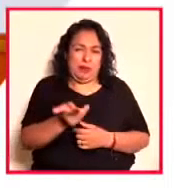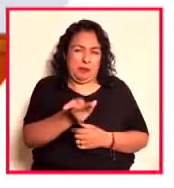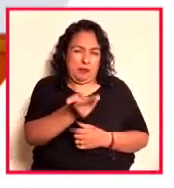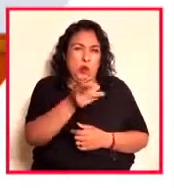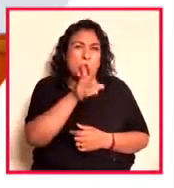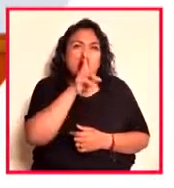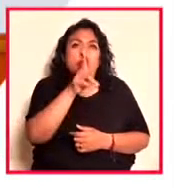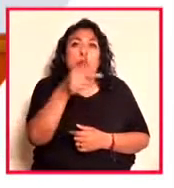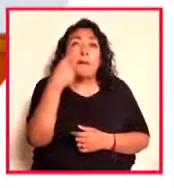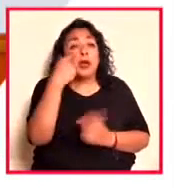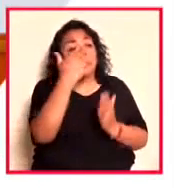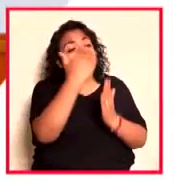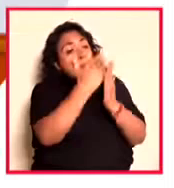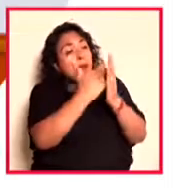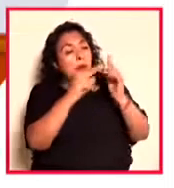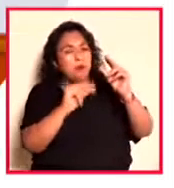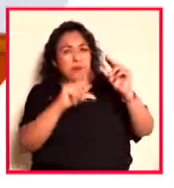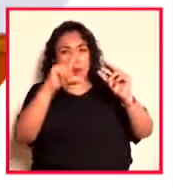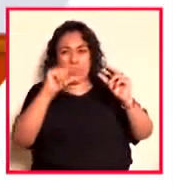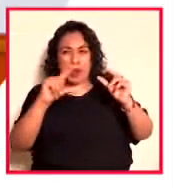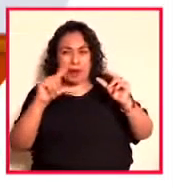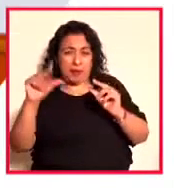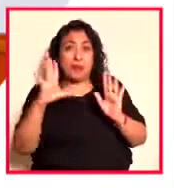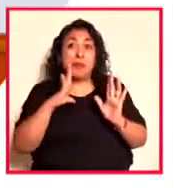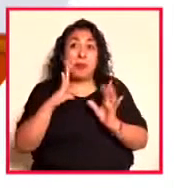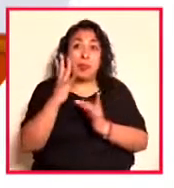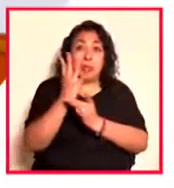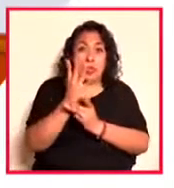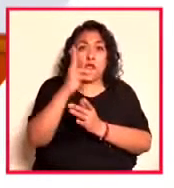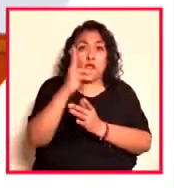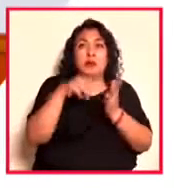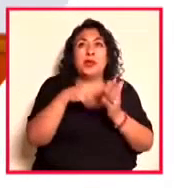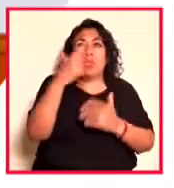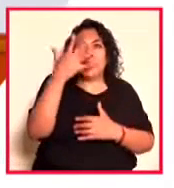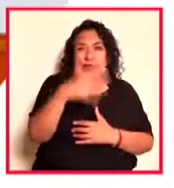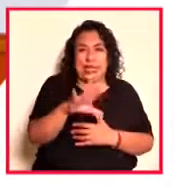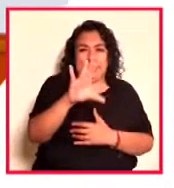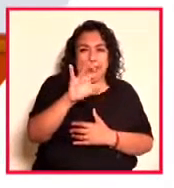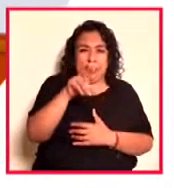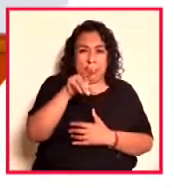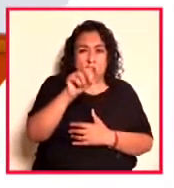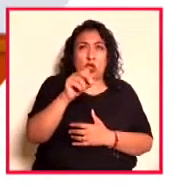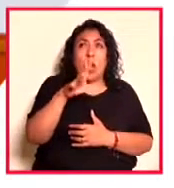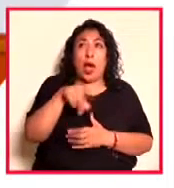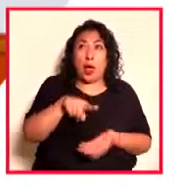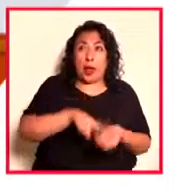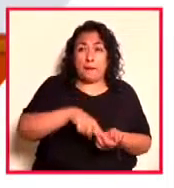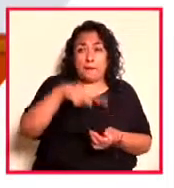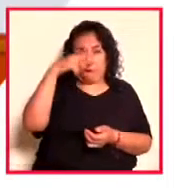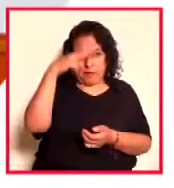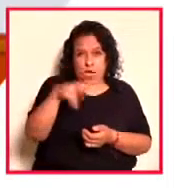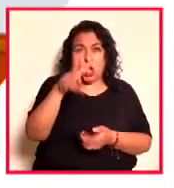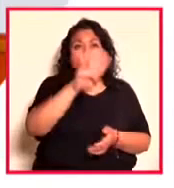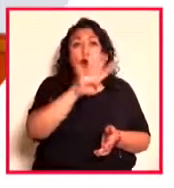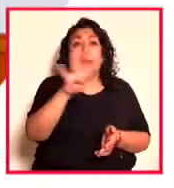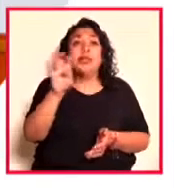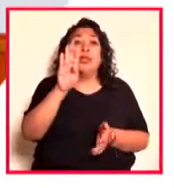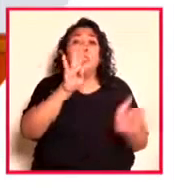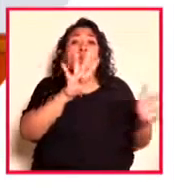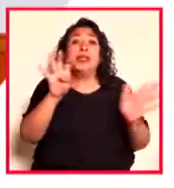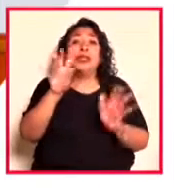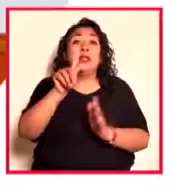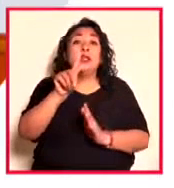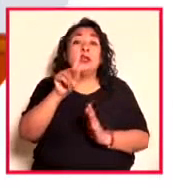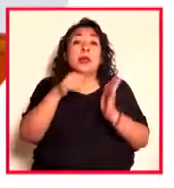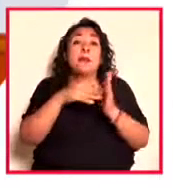nos ofrecen los censos. De acuerdo al censo de 2010, había en México 970 mil personas que habían nacido